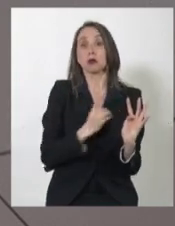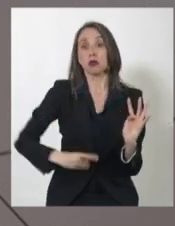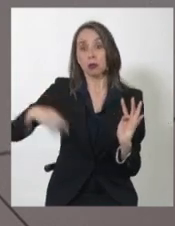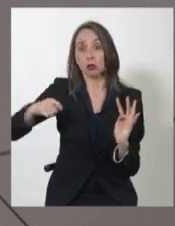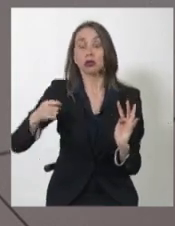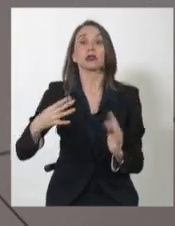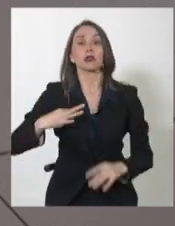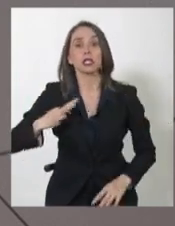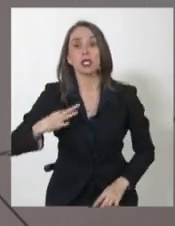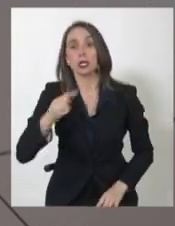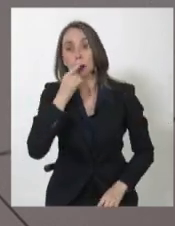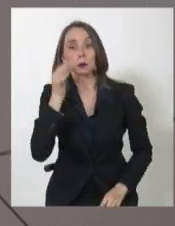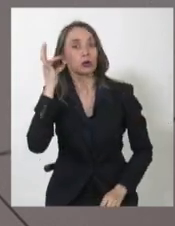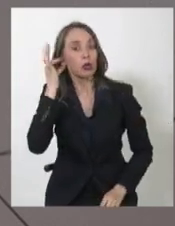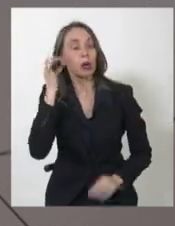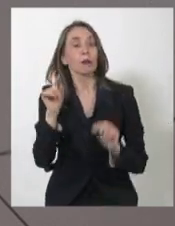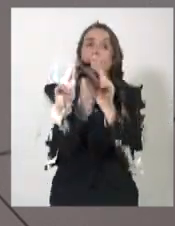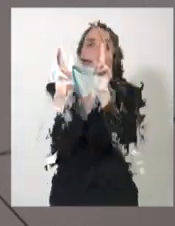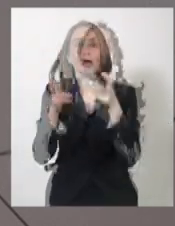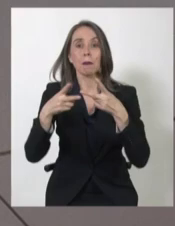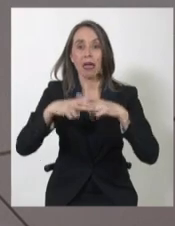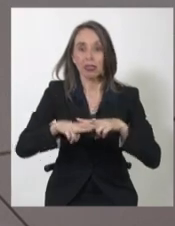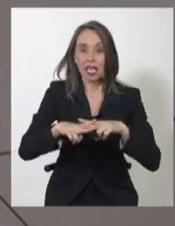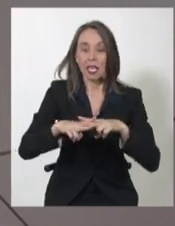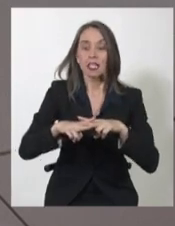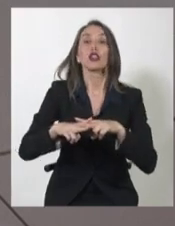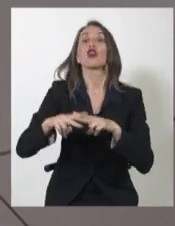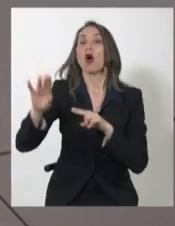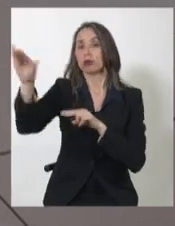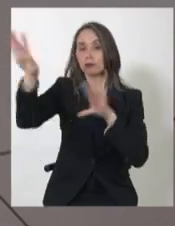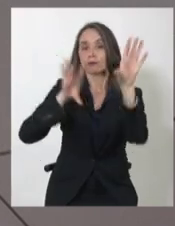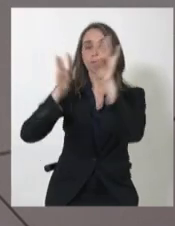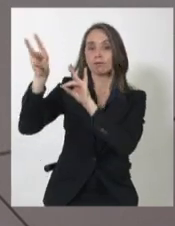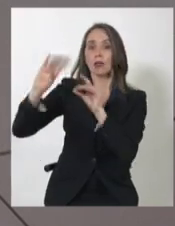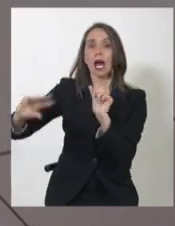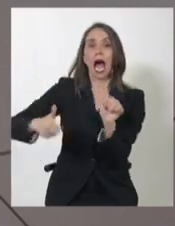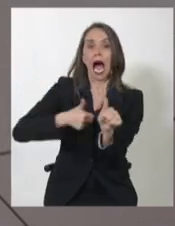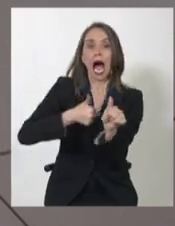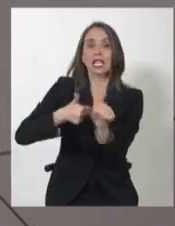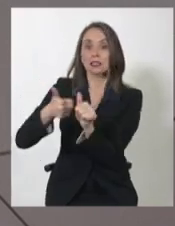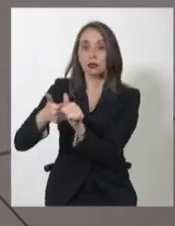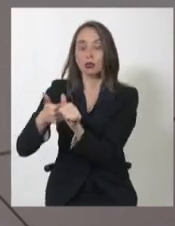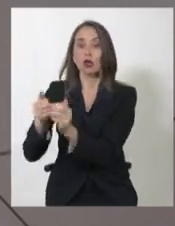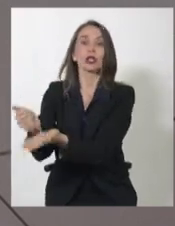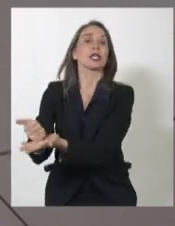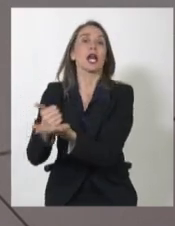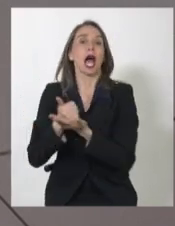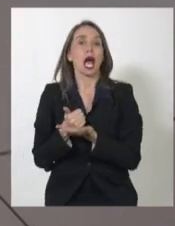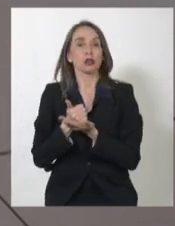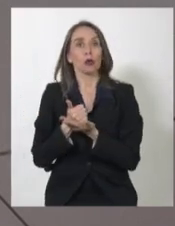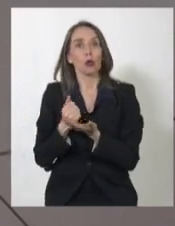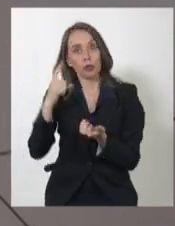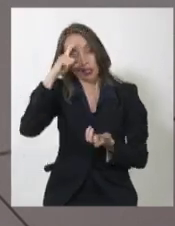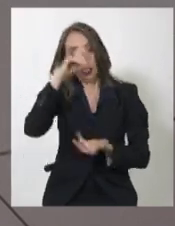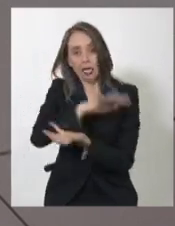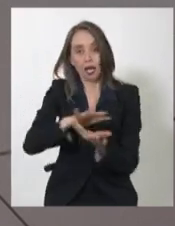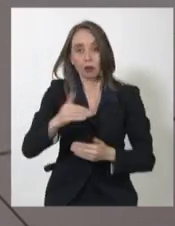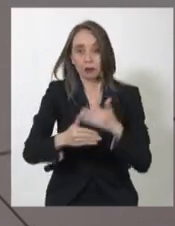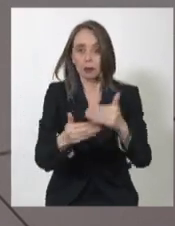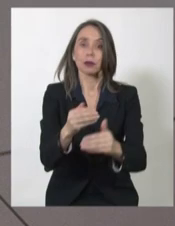es lo que uno esperaría, como son cuestiones técnicas, que cuenten con los debidos asesores y, para poder ayudar en esta complejidad.